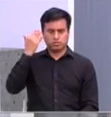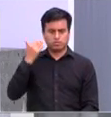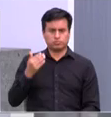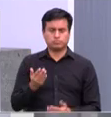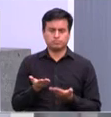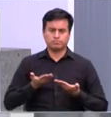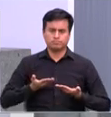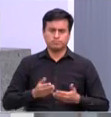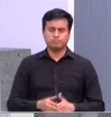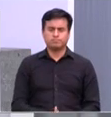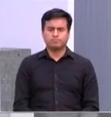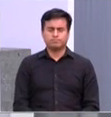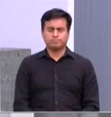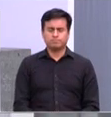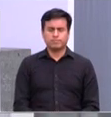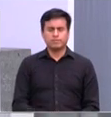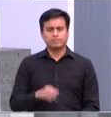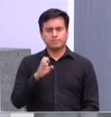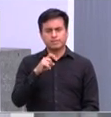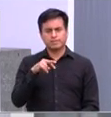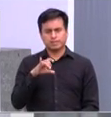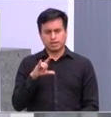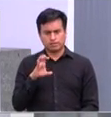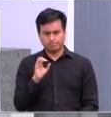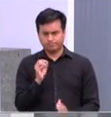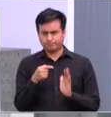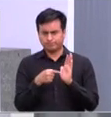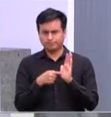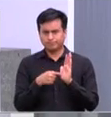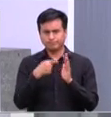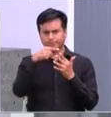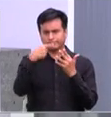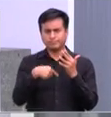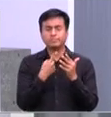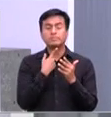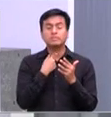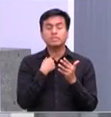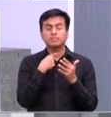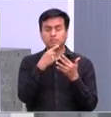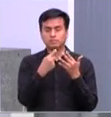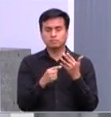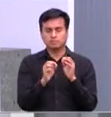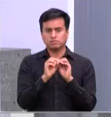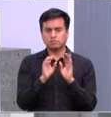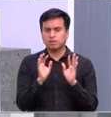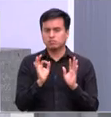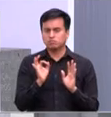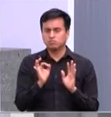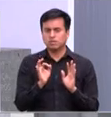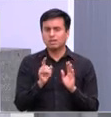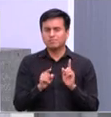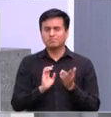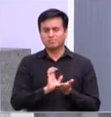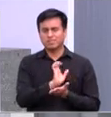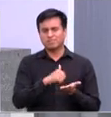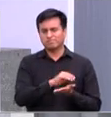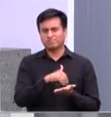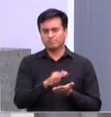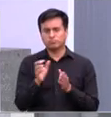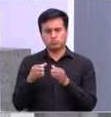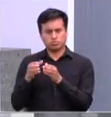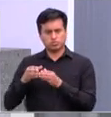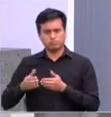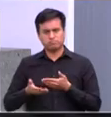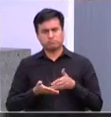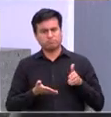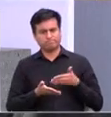encontramos. La encíclica toca muchos intereses, claro, y por eso ha sido rechazada por muchos